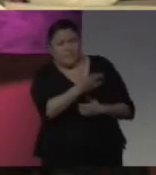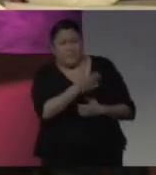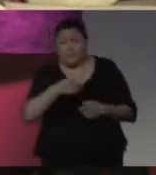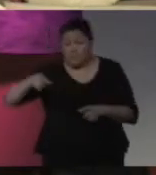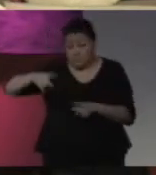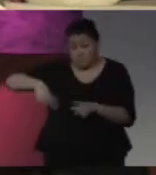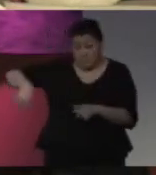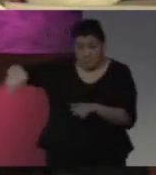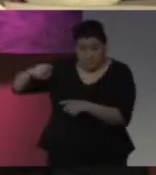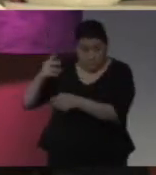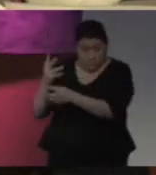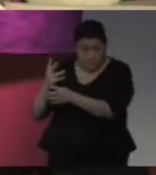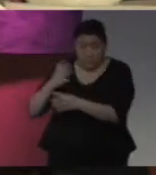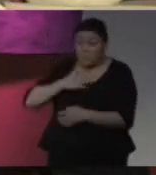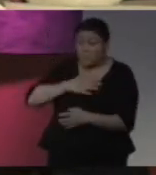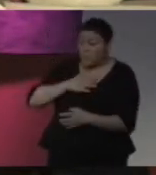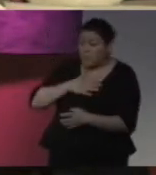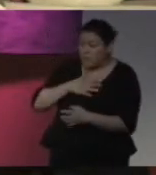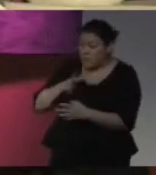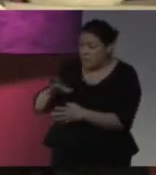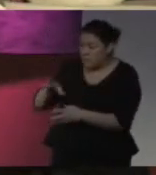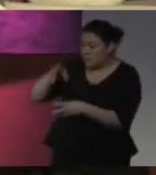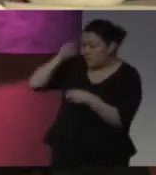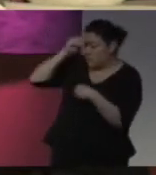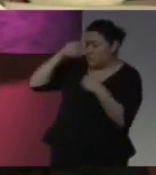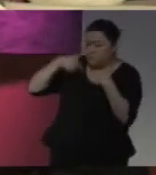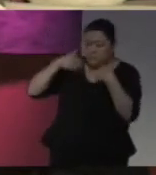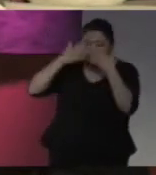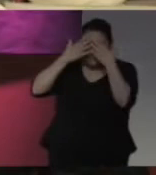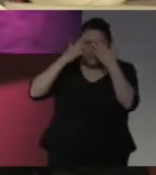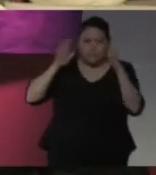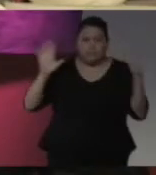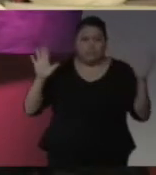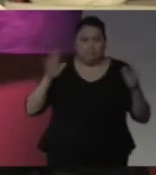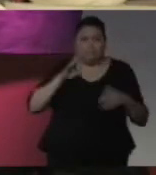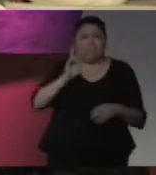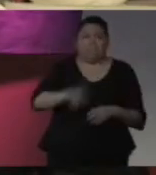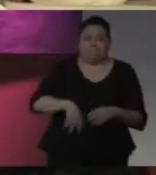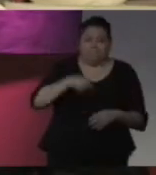mujeres han ampliado mis horizontes críticos feministas.